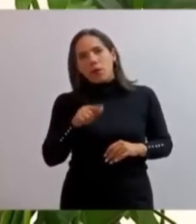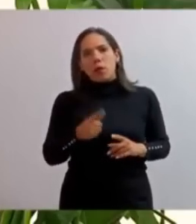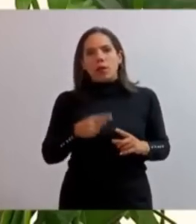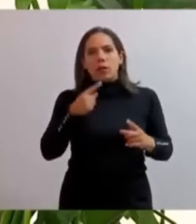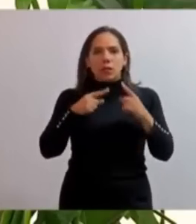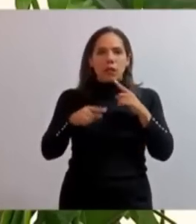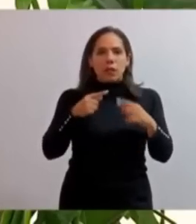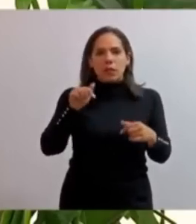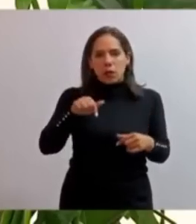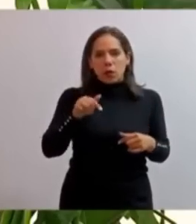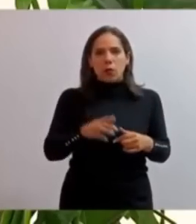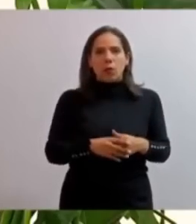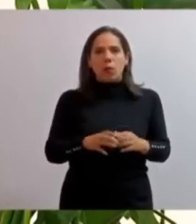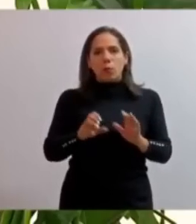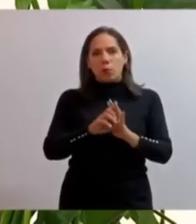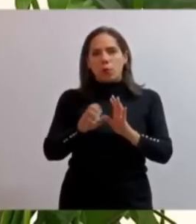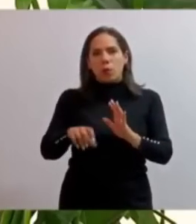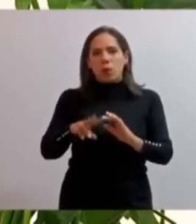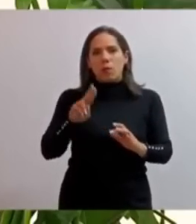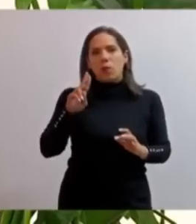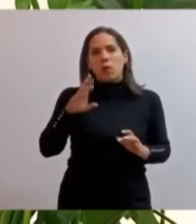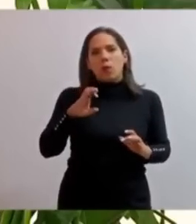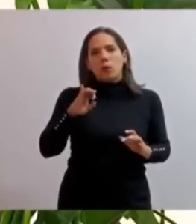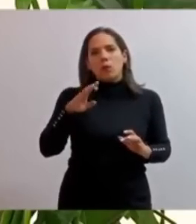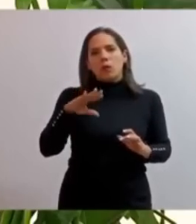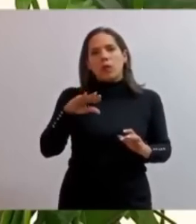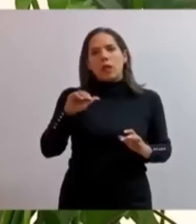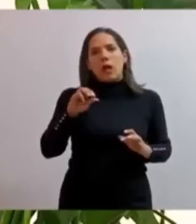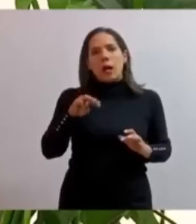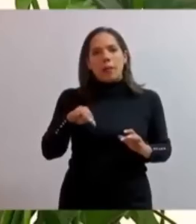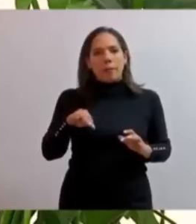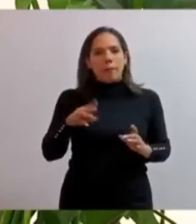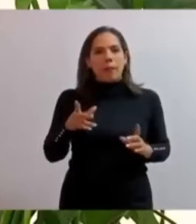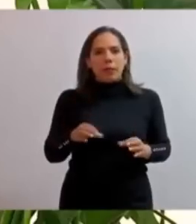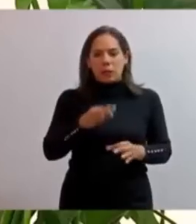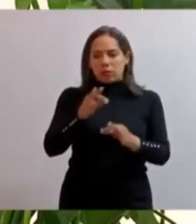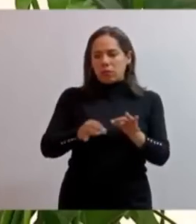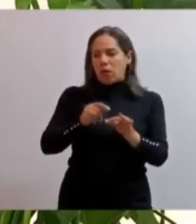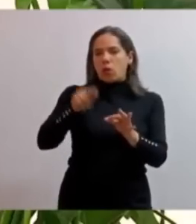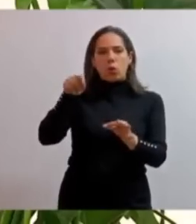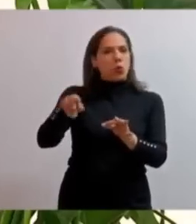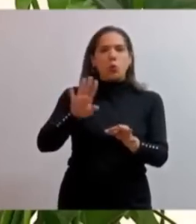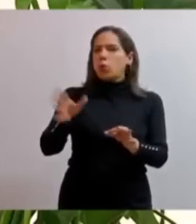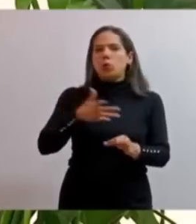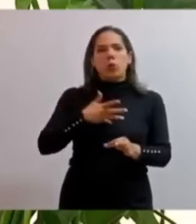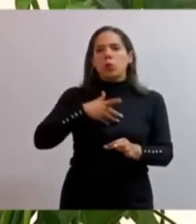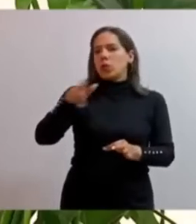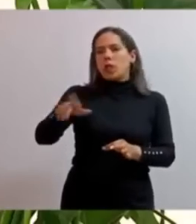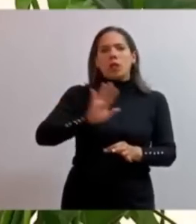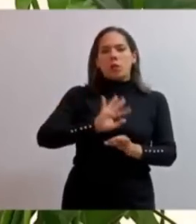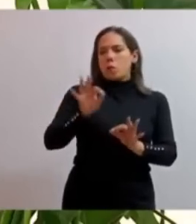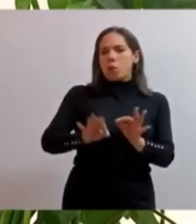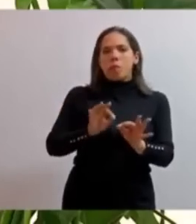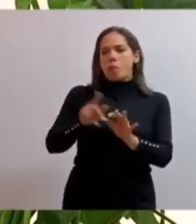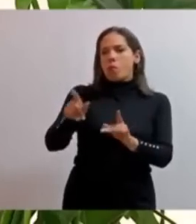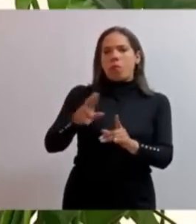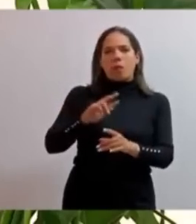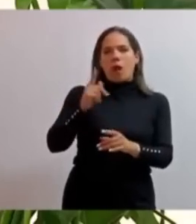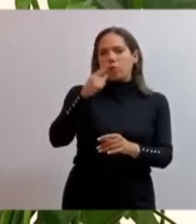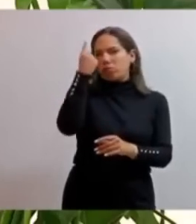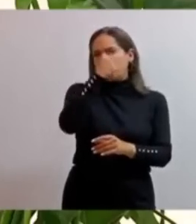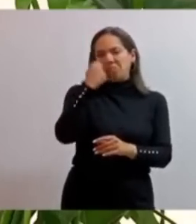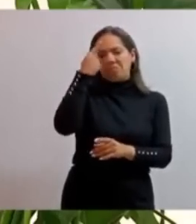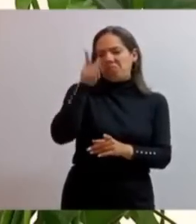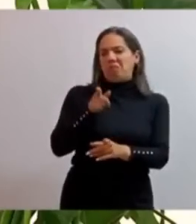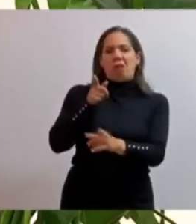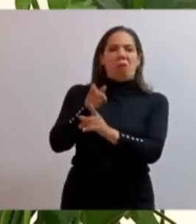momento, en particular de UCICAM, porque UCICAM lo que ha establecido es, tú tienes que cumplir con determinadas horas, y